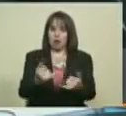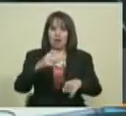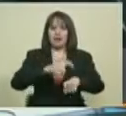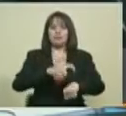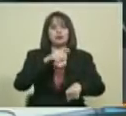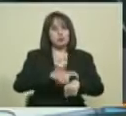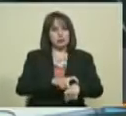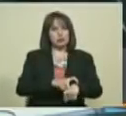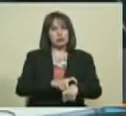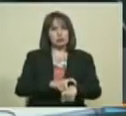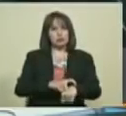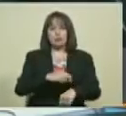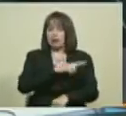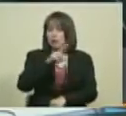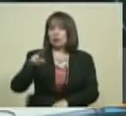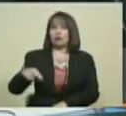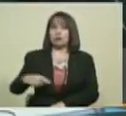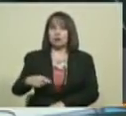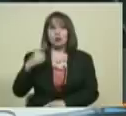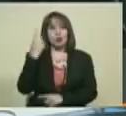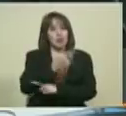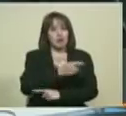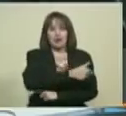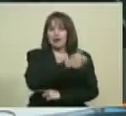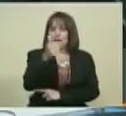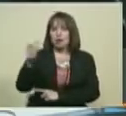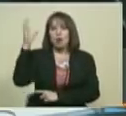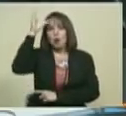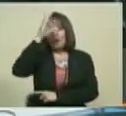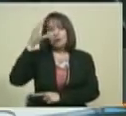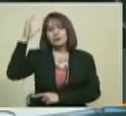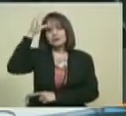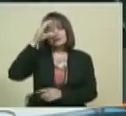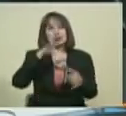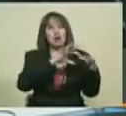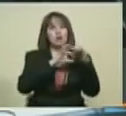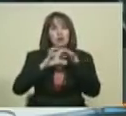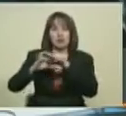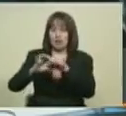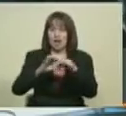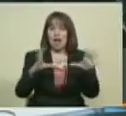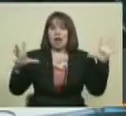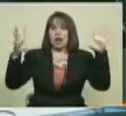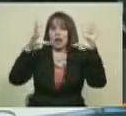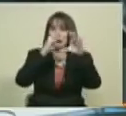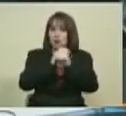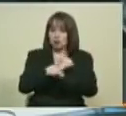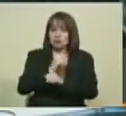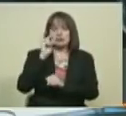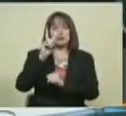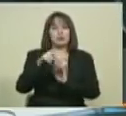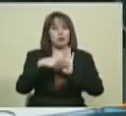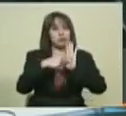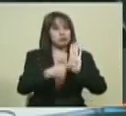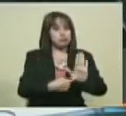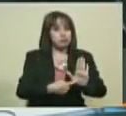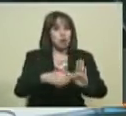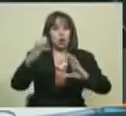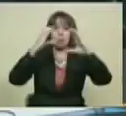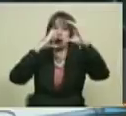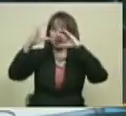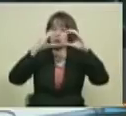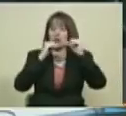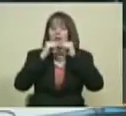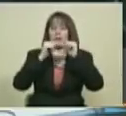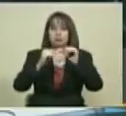que nosotros tomemos conciencia de la unidad. Anoche fue público, notorio, comunicacional, cómo